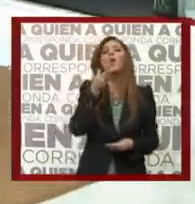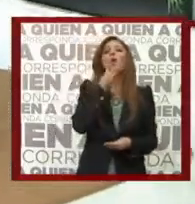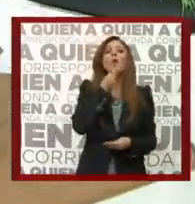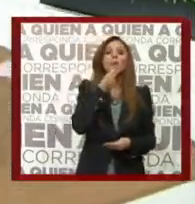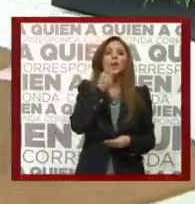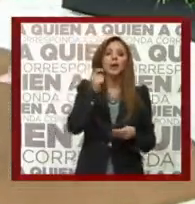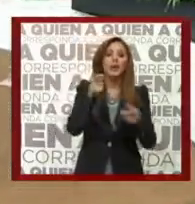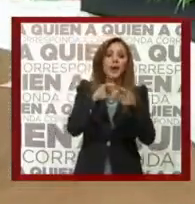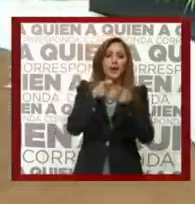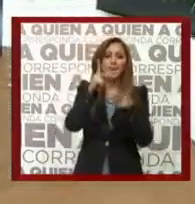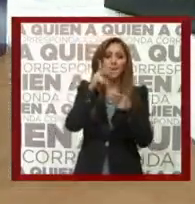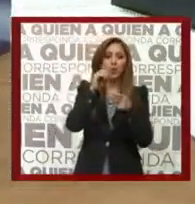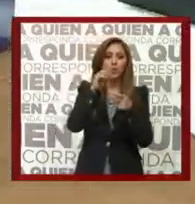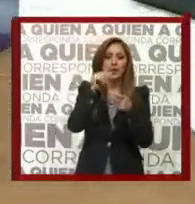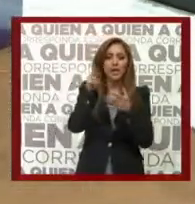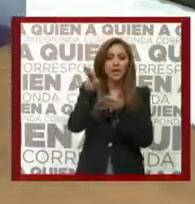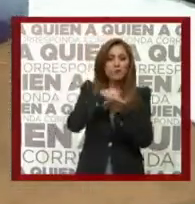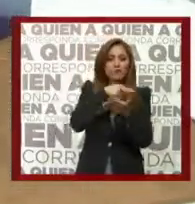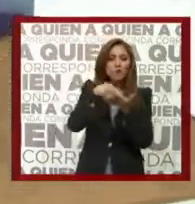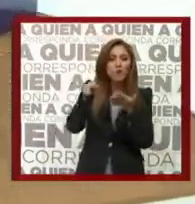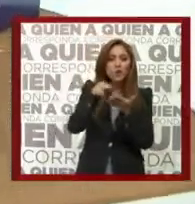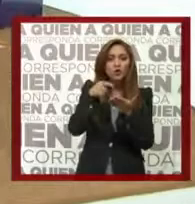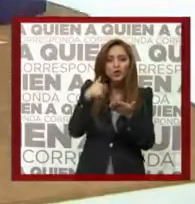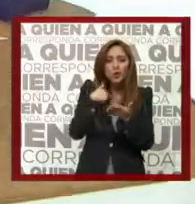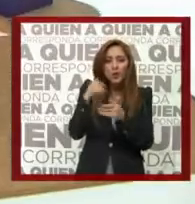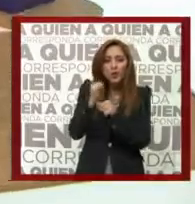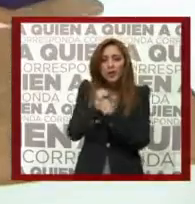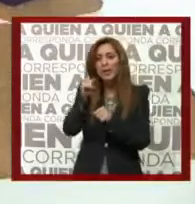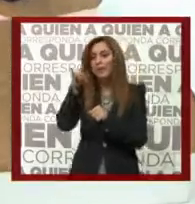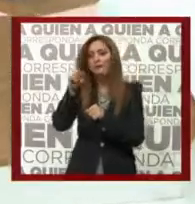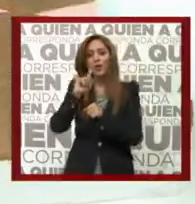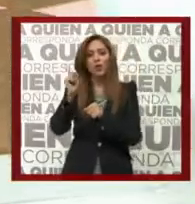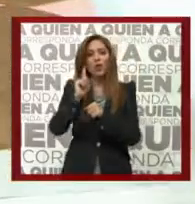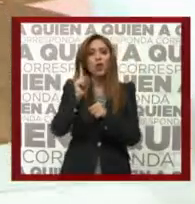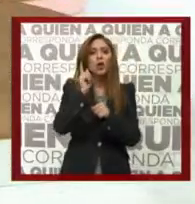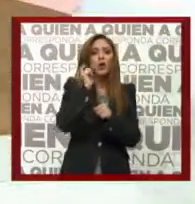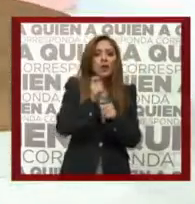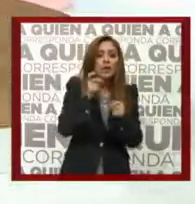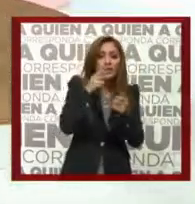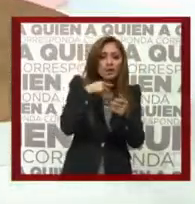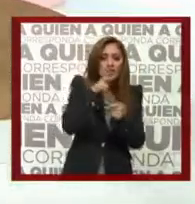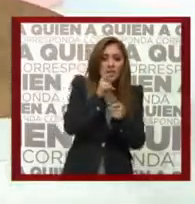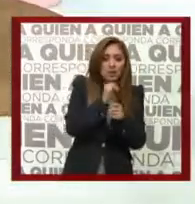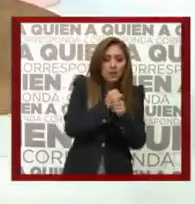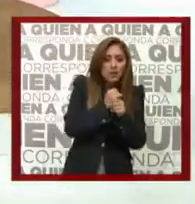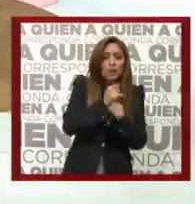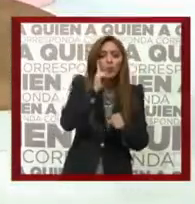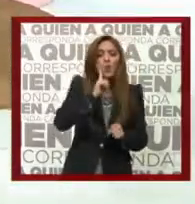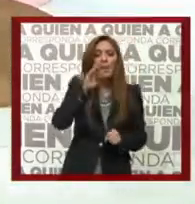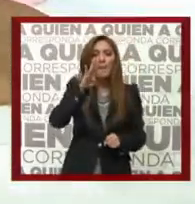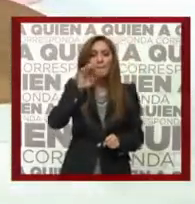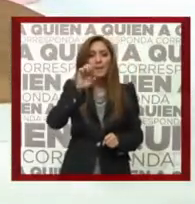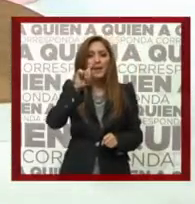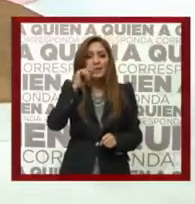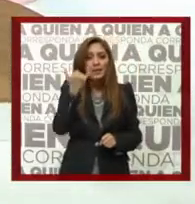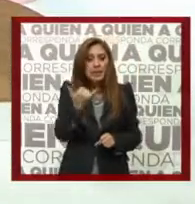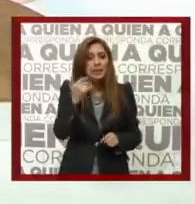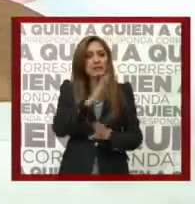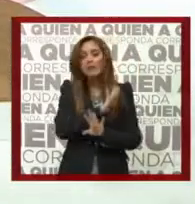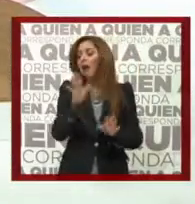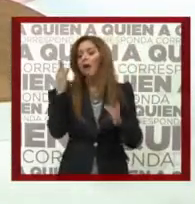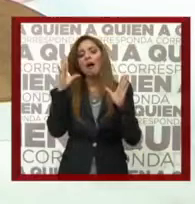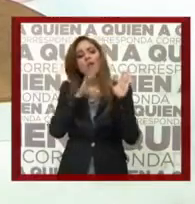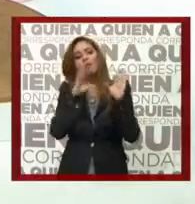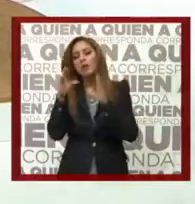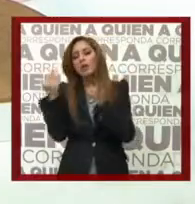era porcelana pintada a mano. Empecé a investigar, no era Iván, empecé a investigar y resulta que la señora Betty ya no da clases,